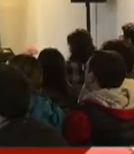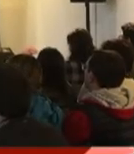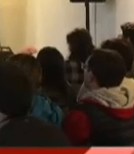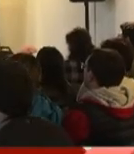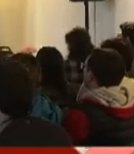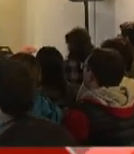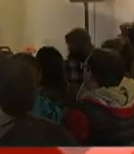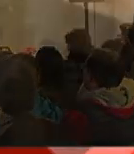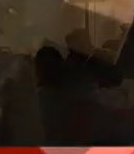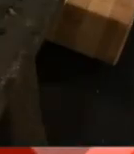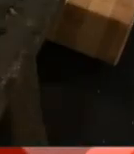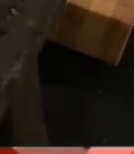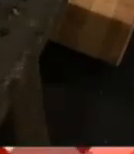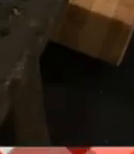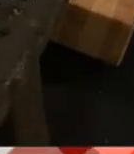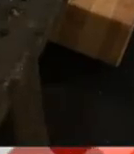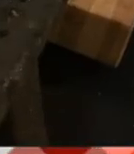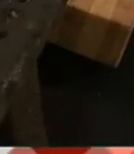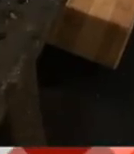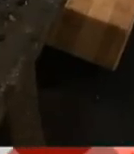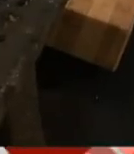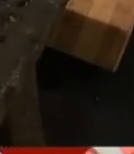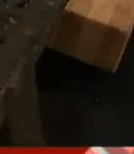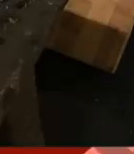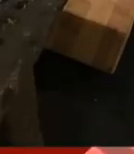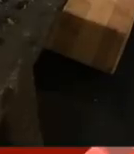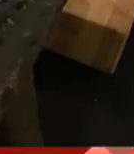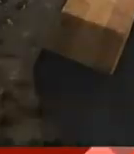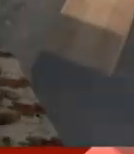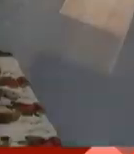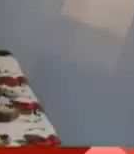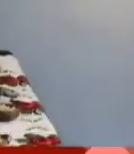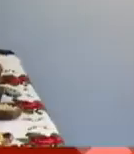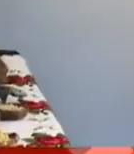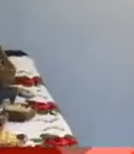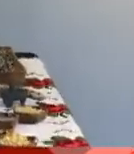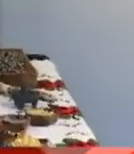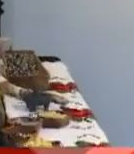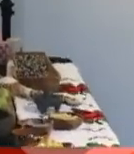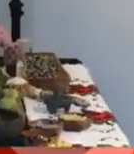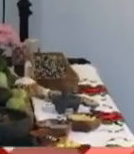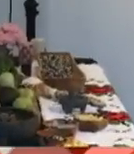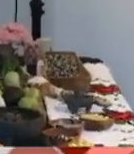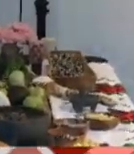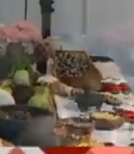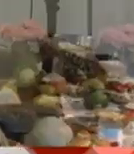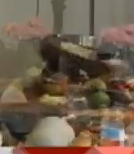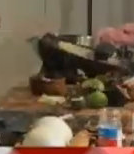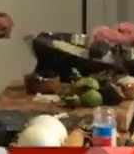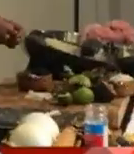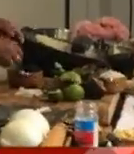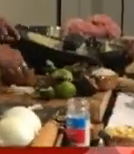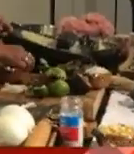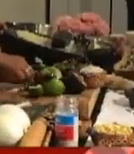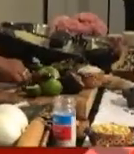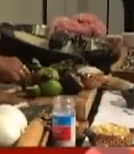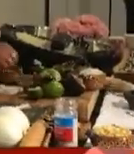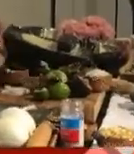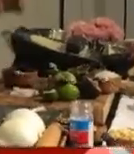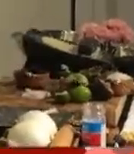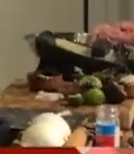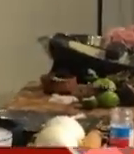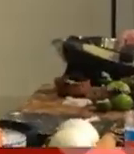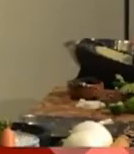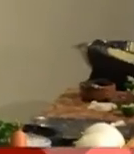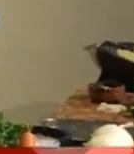Las cocineras tradicionales de Michoacán mostraron en Canadá por qué la comida mexicana es patrimonio inmaterial de la humanidad. Ya que si les gusta un